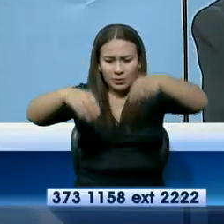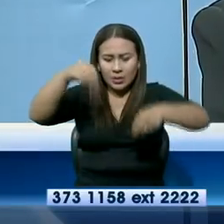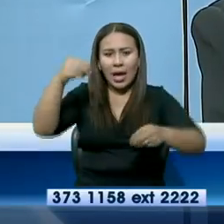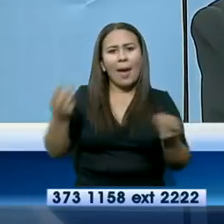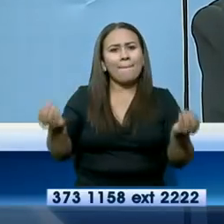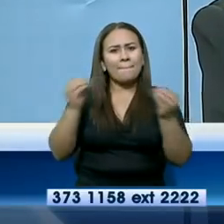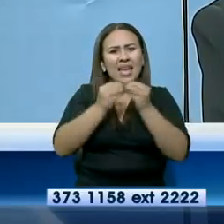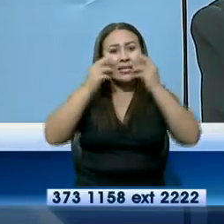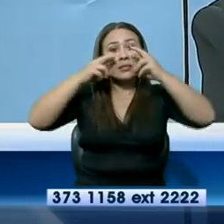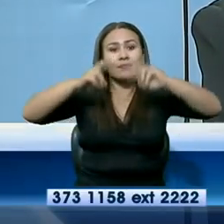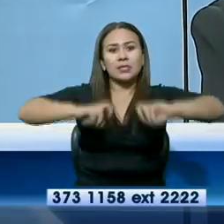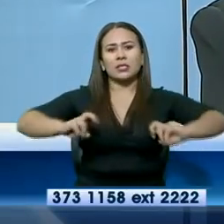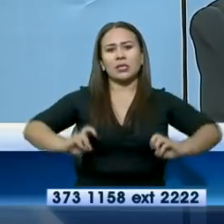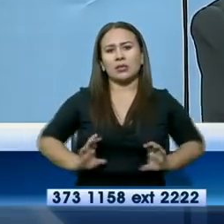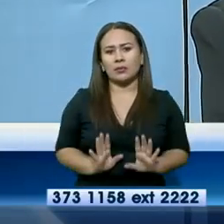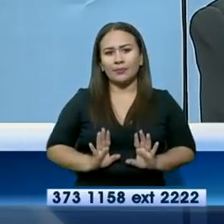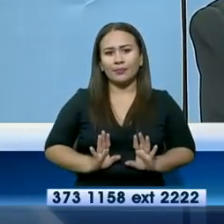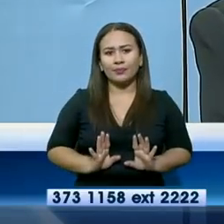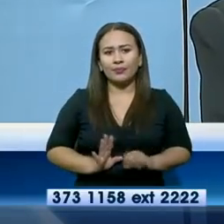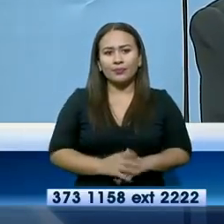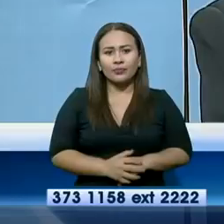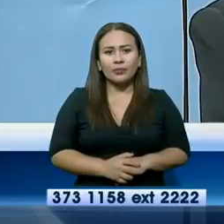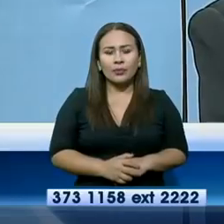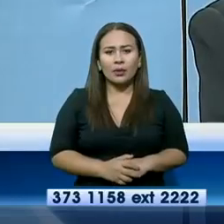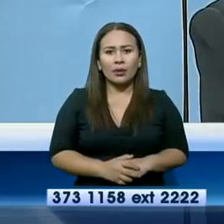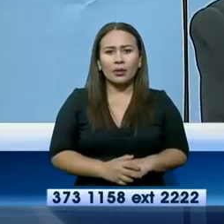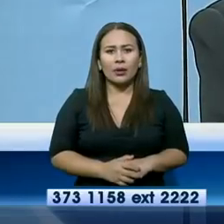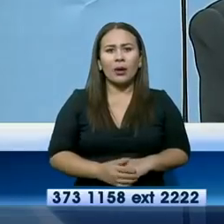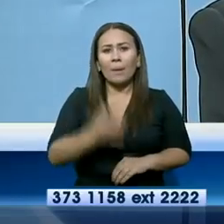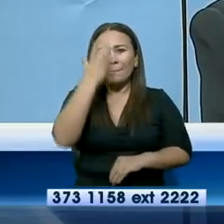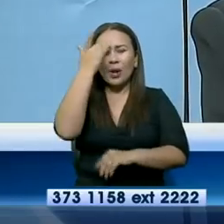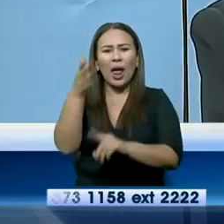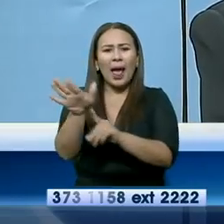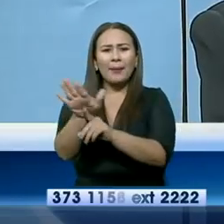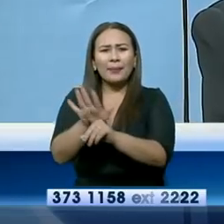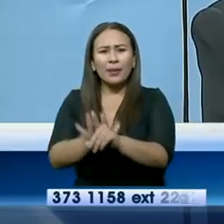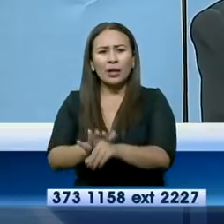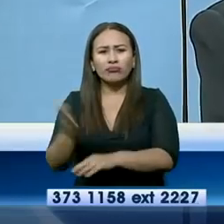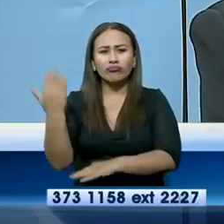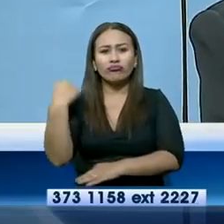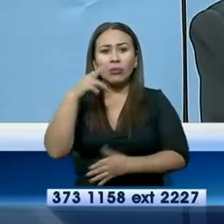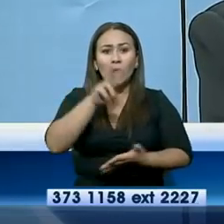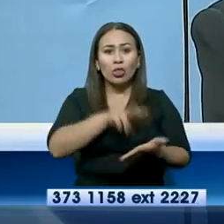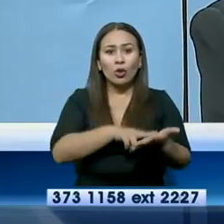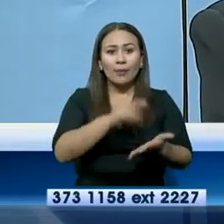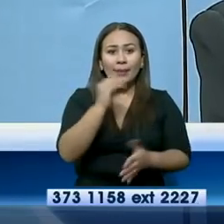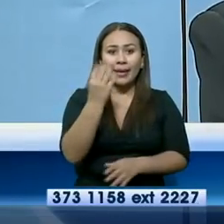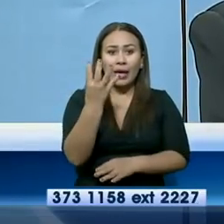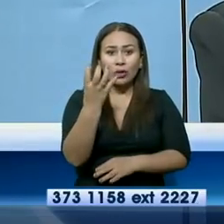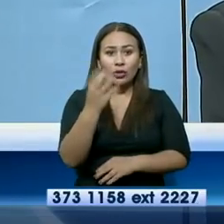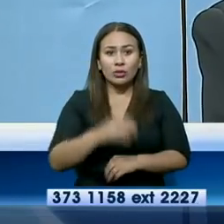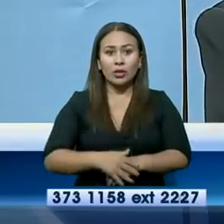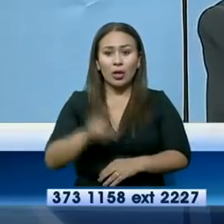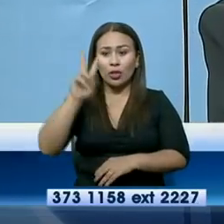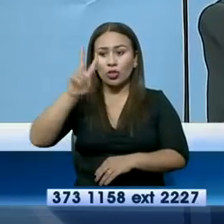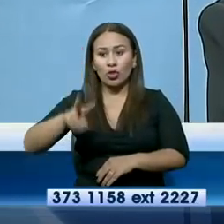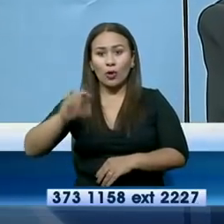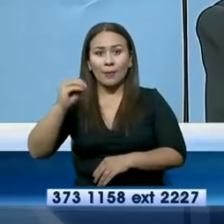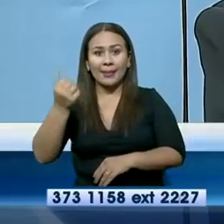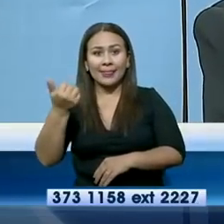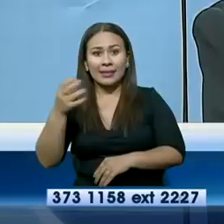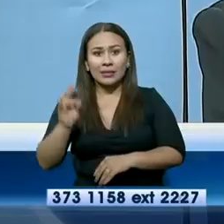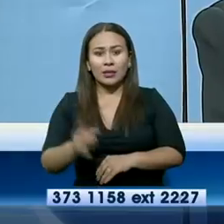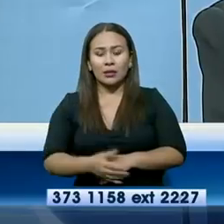analizados? Es decir, casos de violencia sexual entre el año 2014 y el año 2017, donde